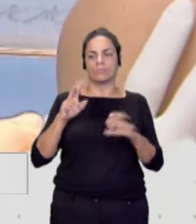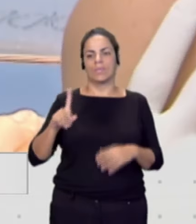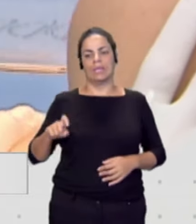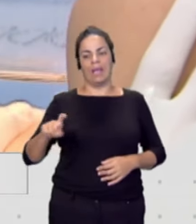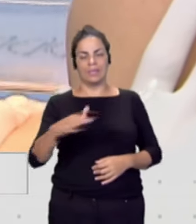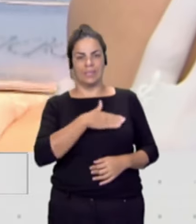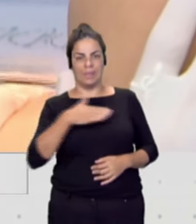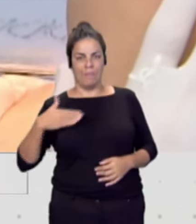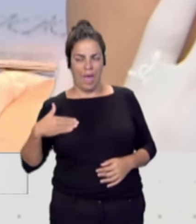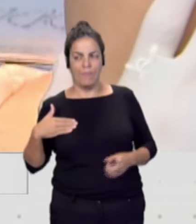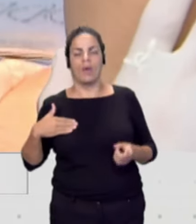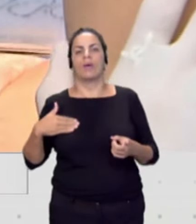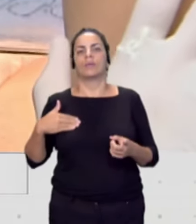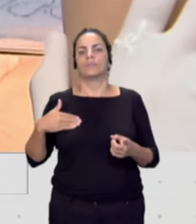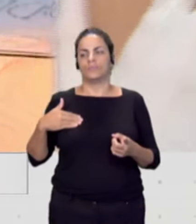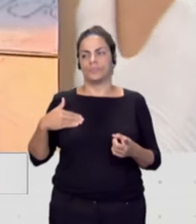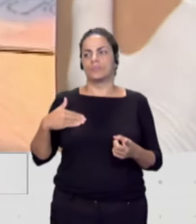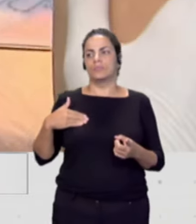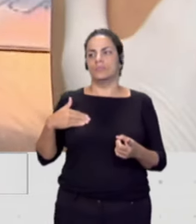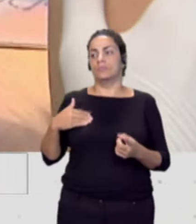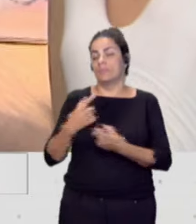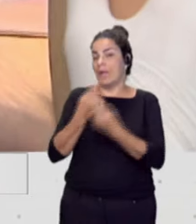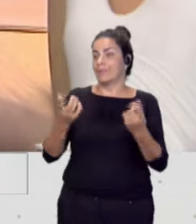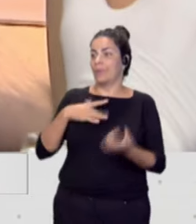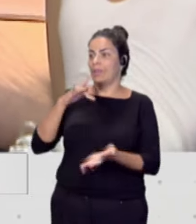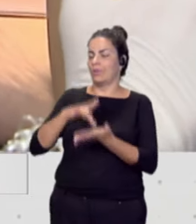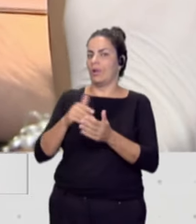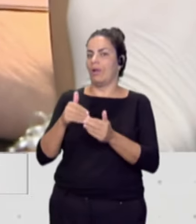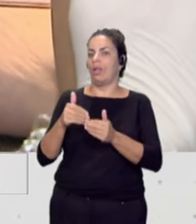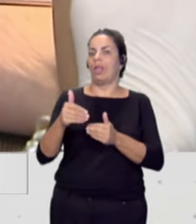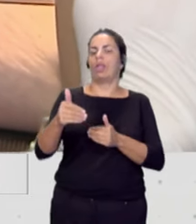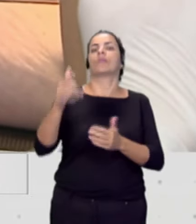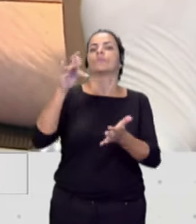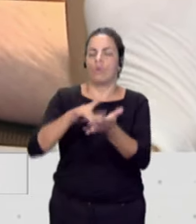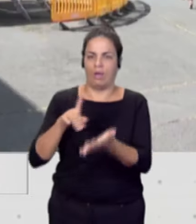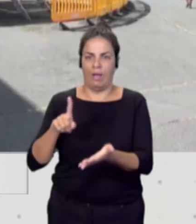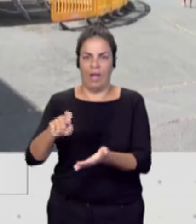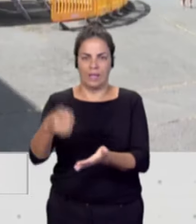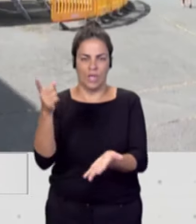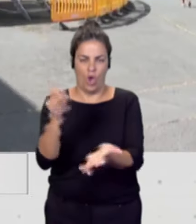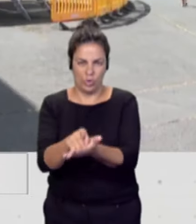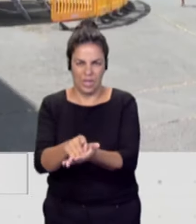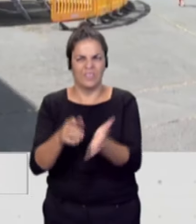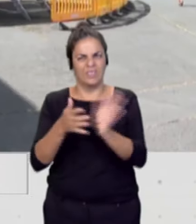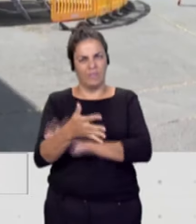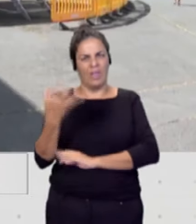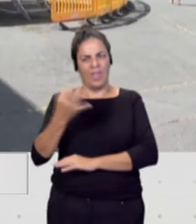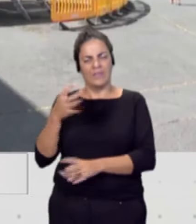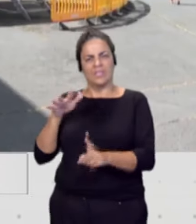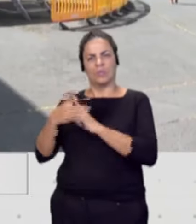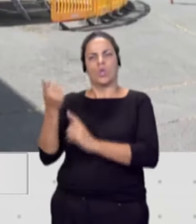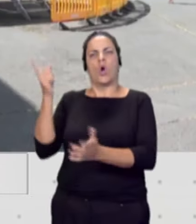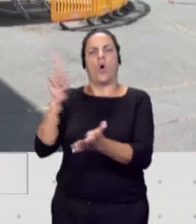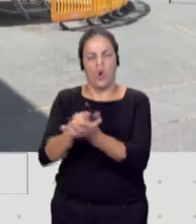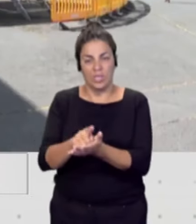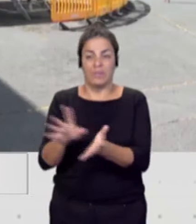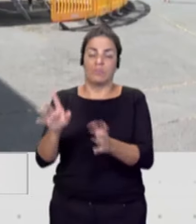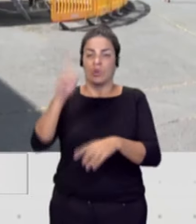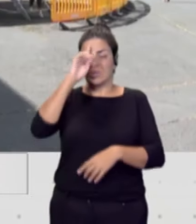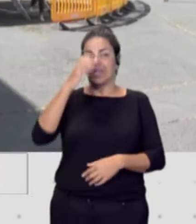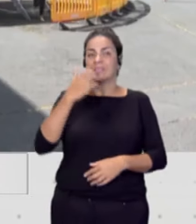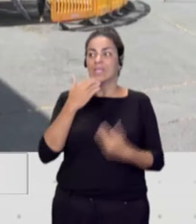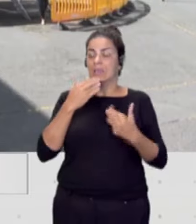puede suceder que haya una recaída, con lo cual es volverse a enfrentar a lo mismo. No sé si ya con las herramientas que se han adquirido, con la ayuda de un profesional,